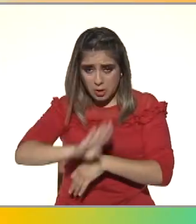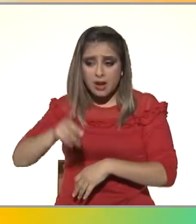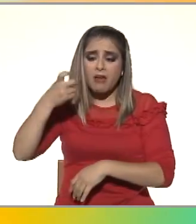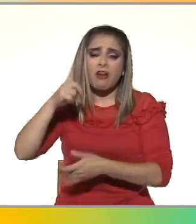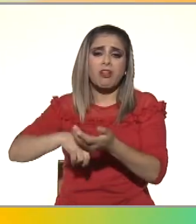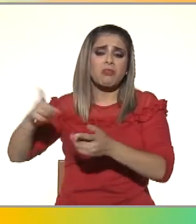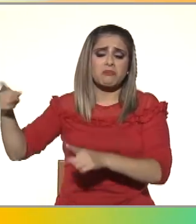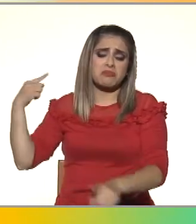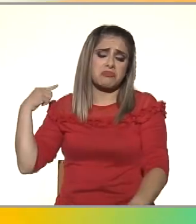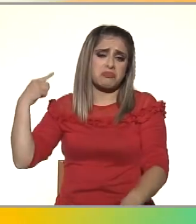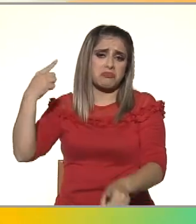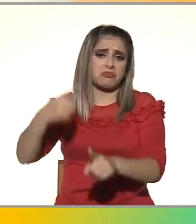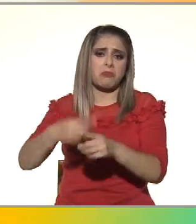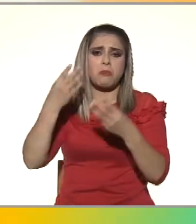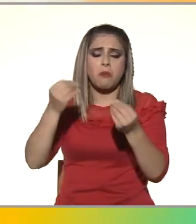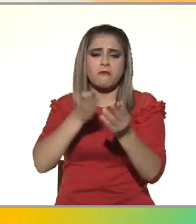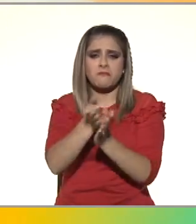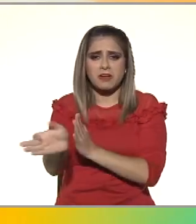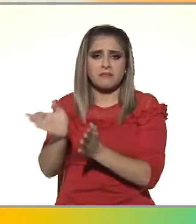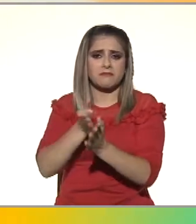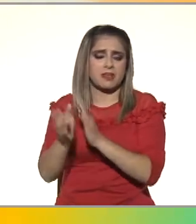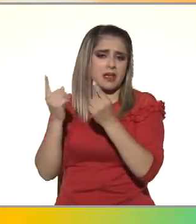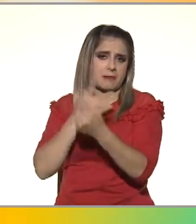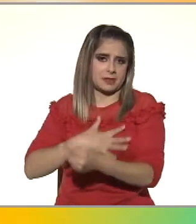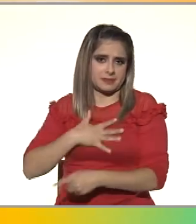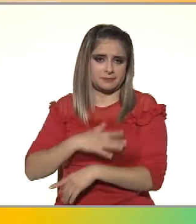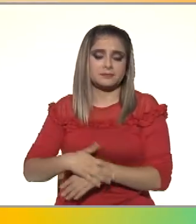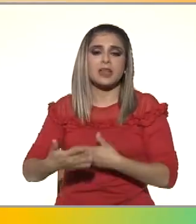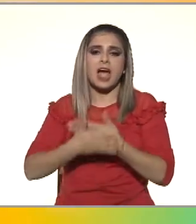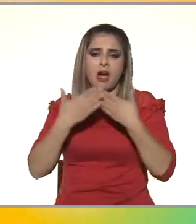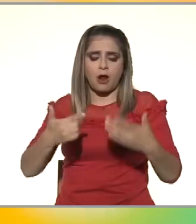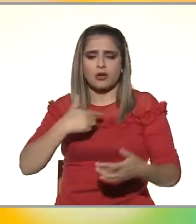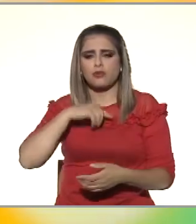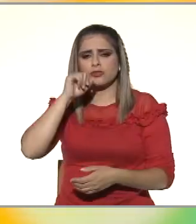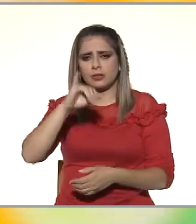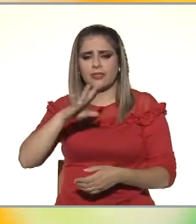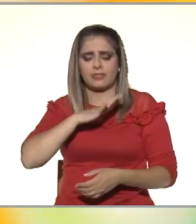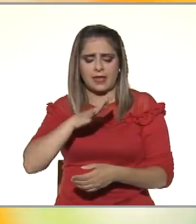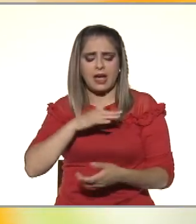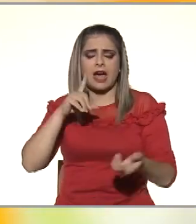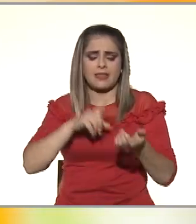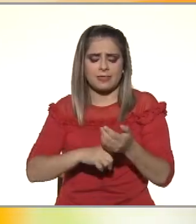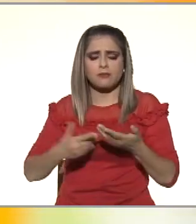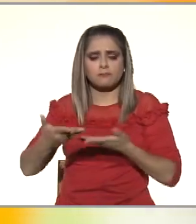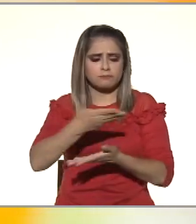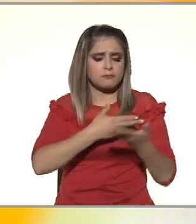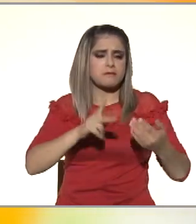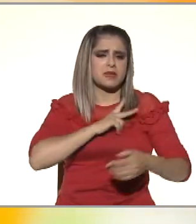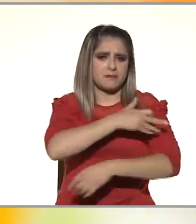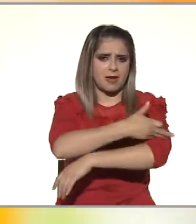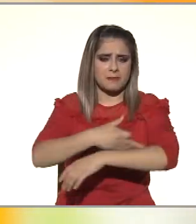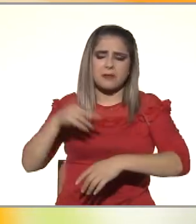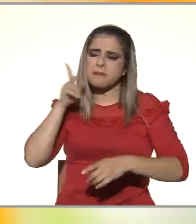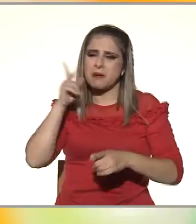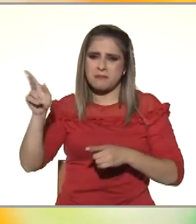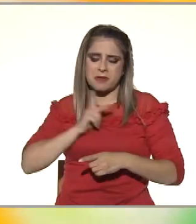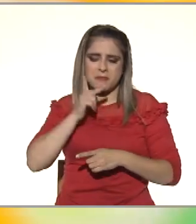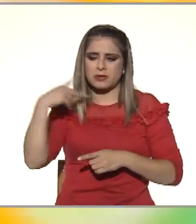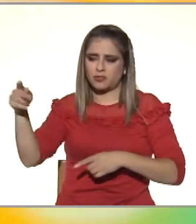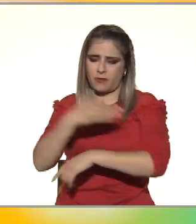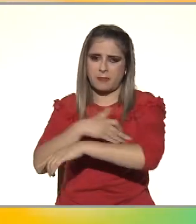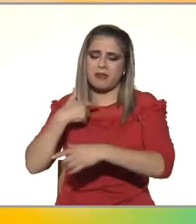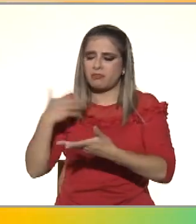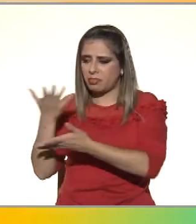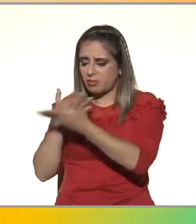él. Ahora sí tengo una buena relación con mi familia paterna y eso es una bendición. Pero hubo